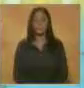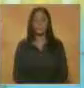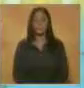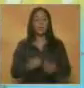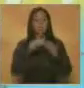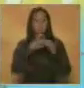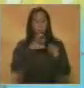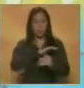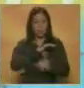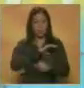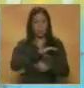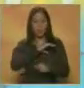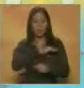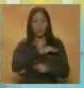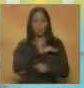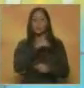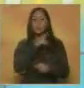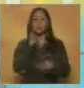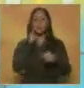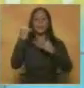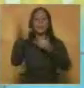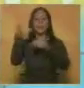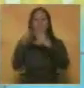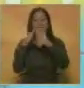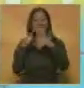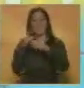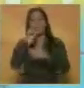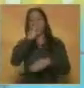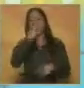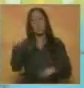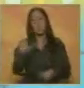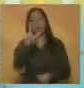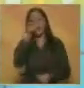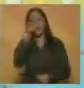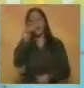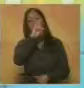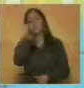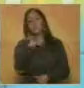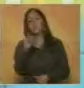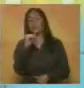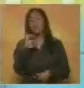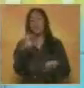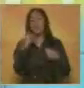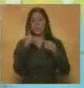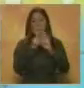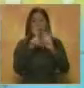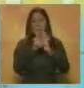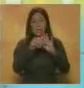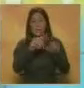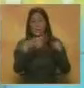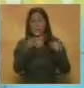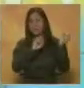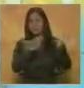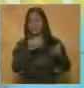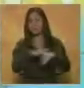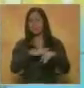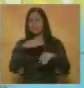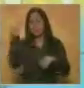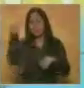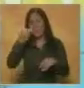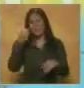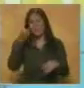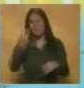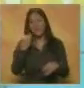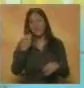La Comisión de Descentralización, Límites y Fronteras del Consejo Legislativo del Estado Zulia rechazó la ley de tierras urbanas por considerar que atenta contra el derecho a